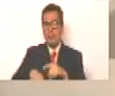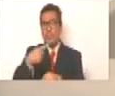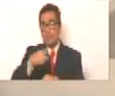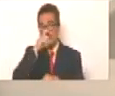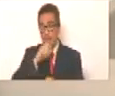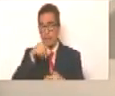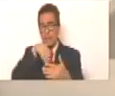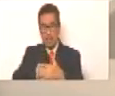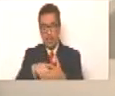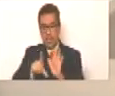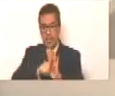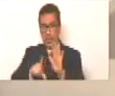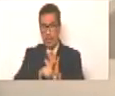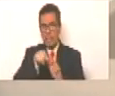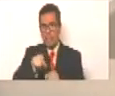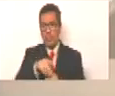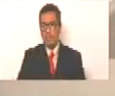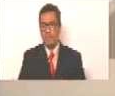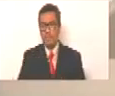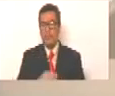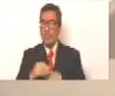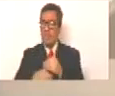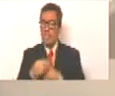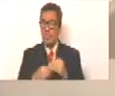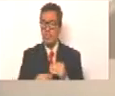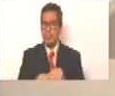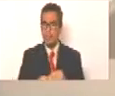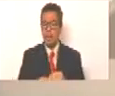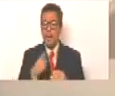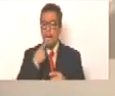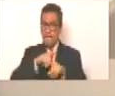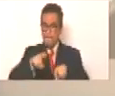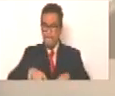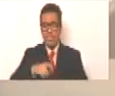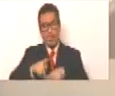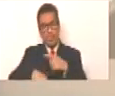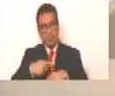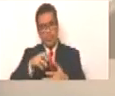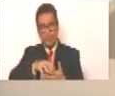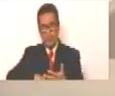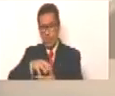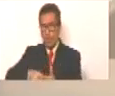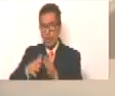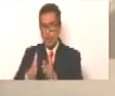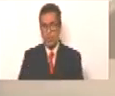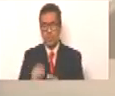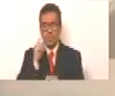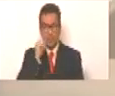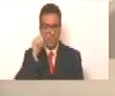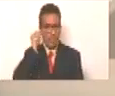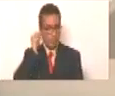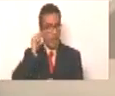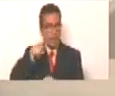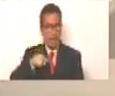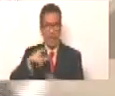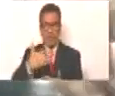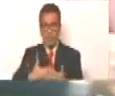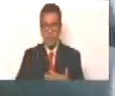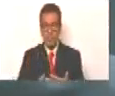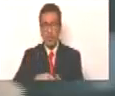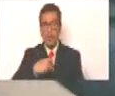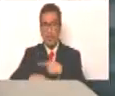vigencia de esta ley, realizará un censo nacional de productores del ágave cocuy y certificará las unidades de producción